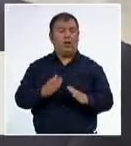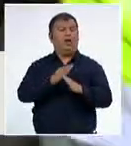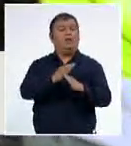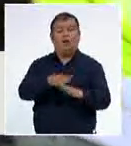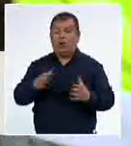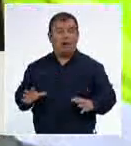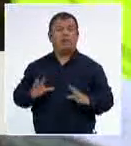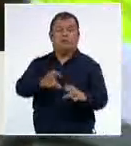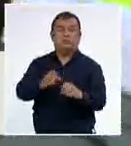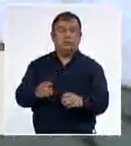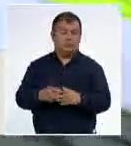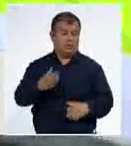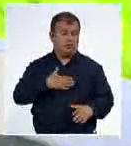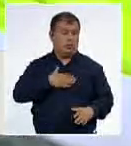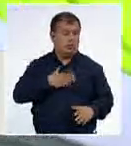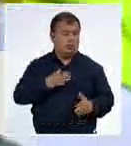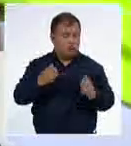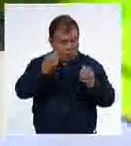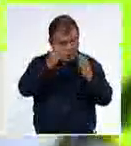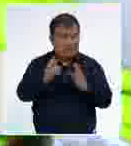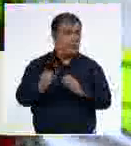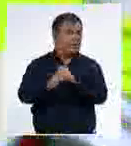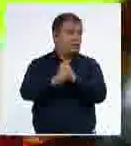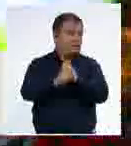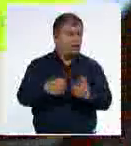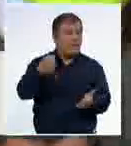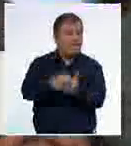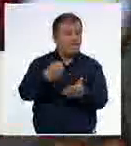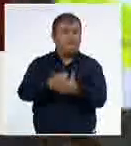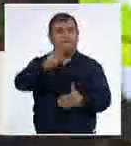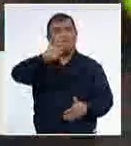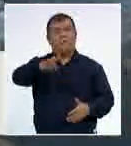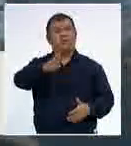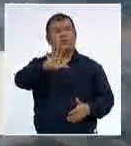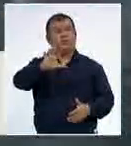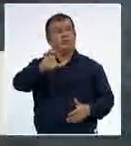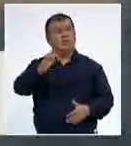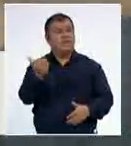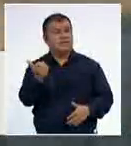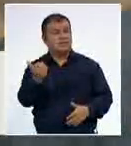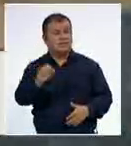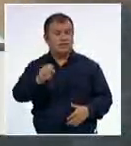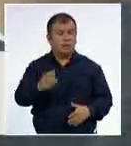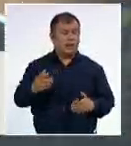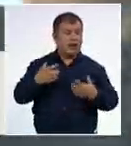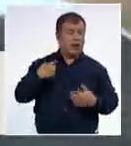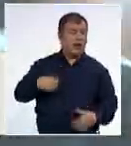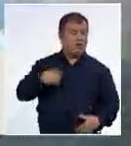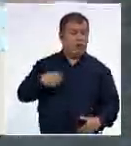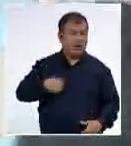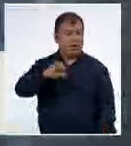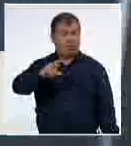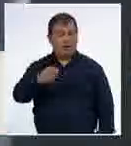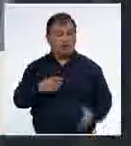cualquier ataque. Si el dueño no cumple con las medidas de seguridad, deberá pagar una multa de 415 soles. El abogado James Rodríguez señala